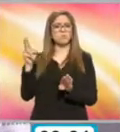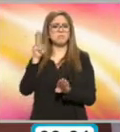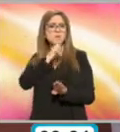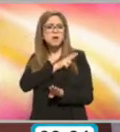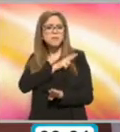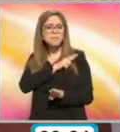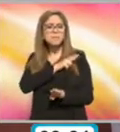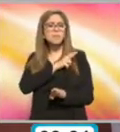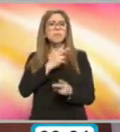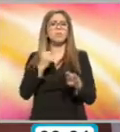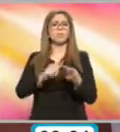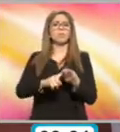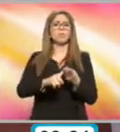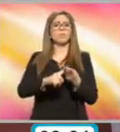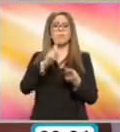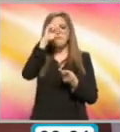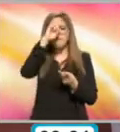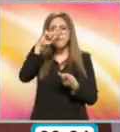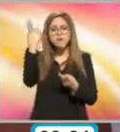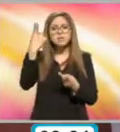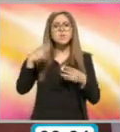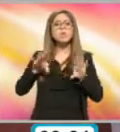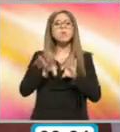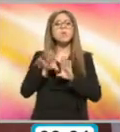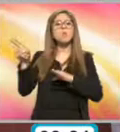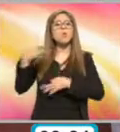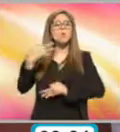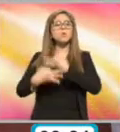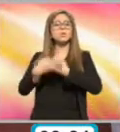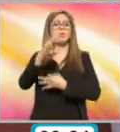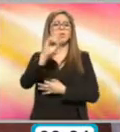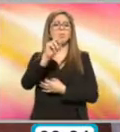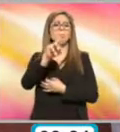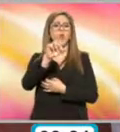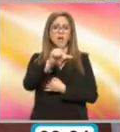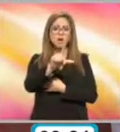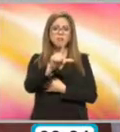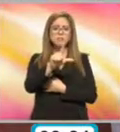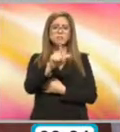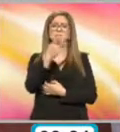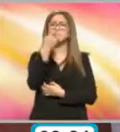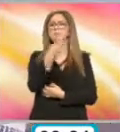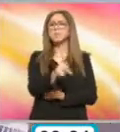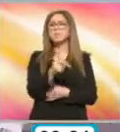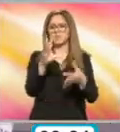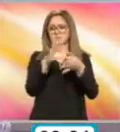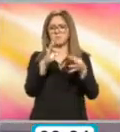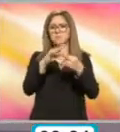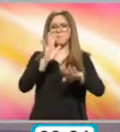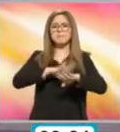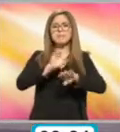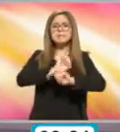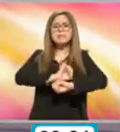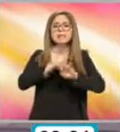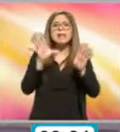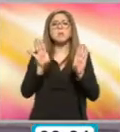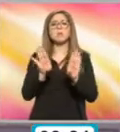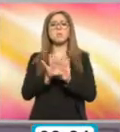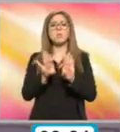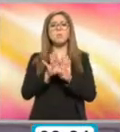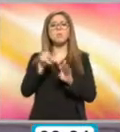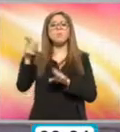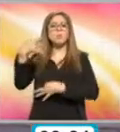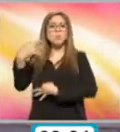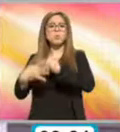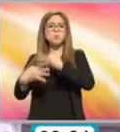rápida, mucho más eficiente, a través de los juicios orales. Cuéntanos un poco de qué va. ¿Cómo es que funcionan los